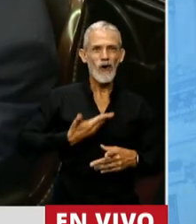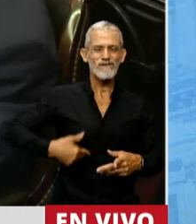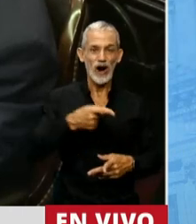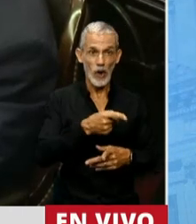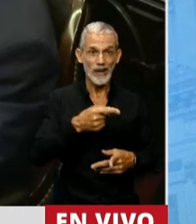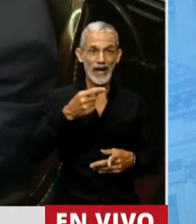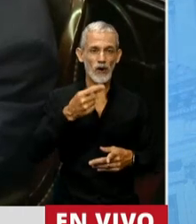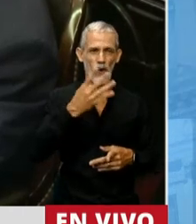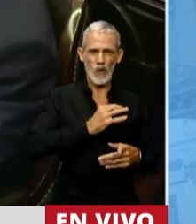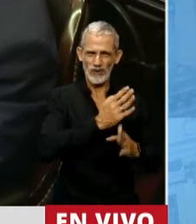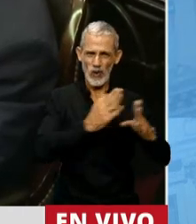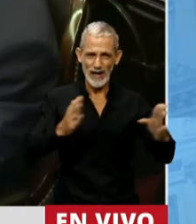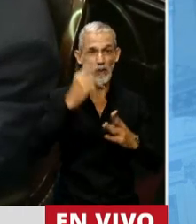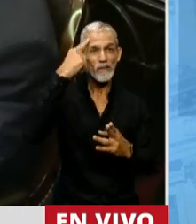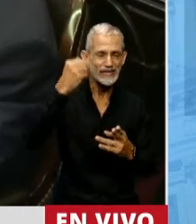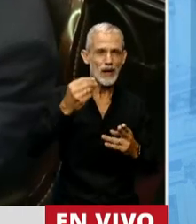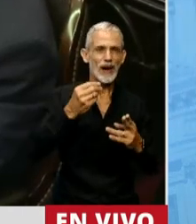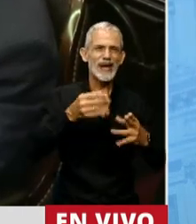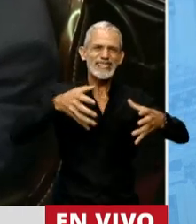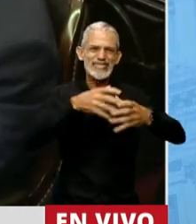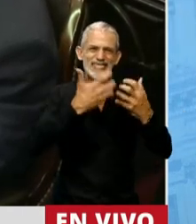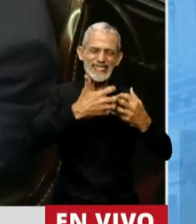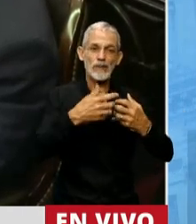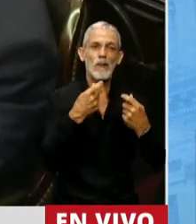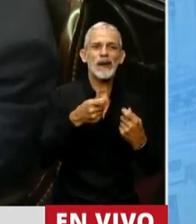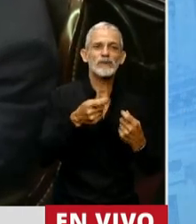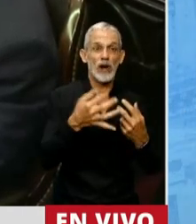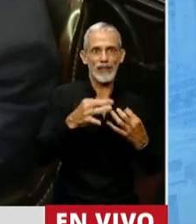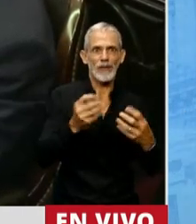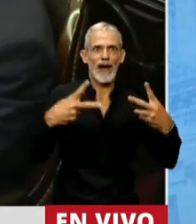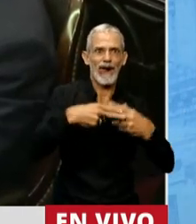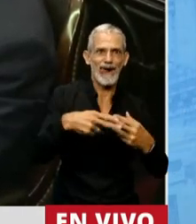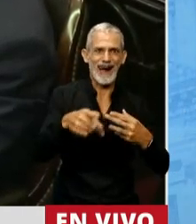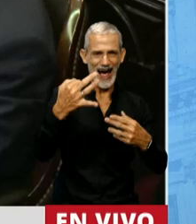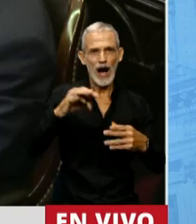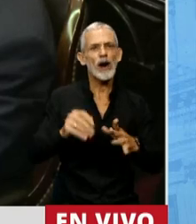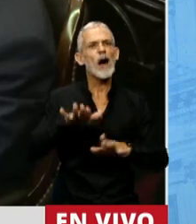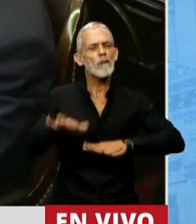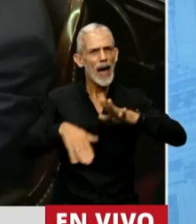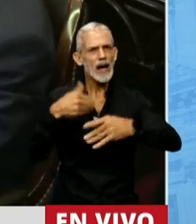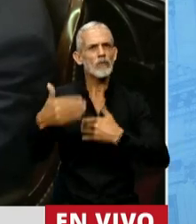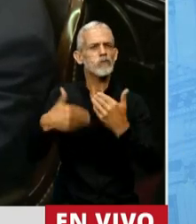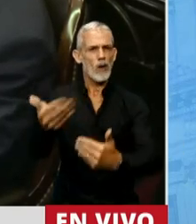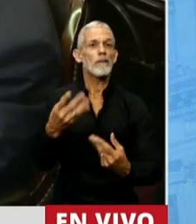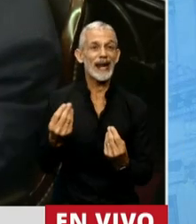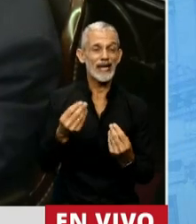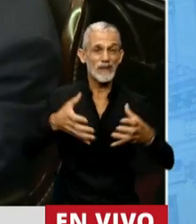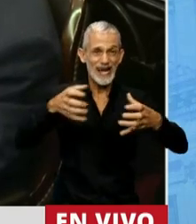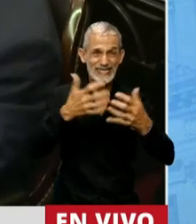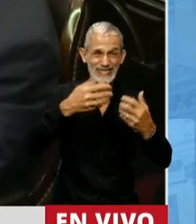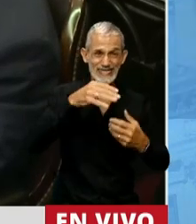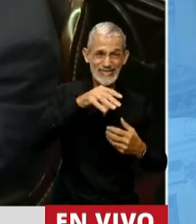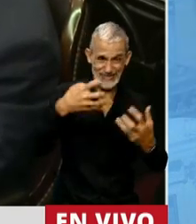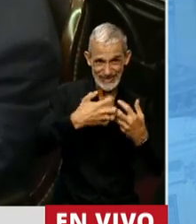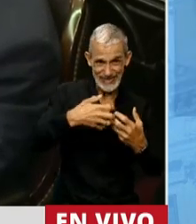que considerara al sistema previsional como una herramienta de ajuste, estemos dando pasos para que nuestro sistema previsional vuelva a